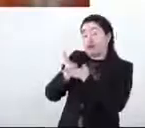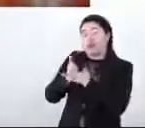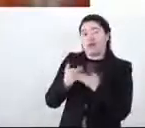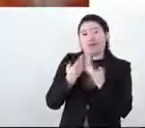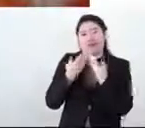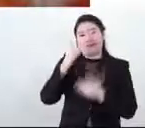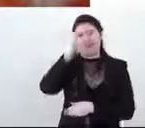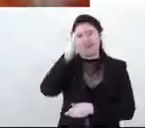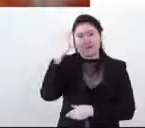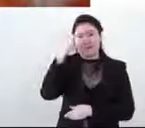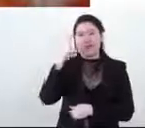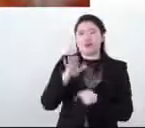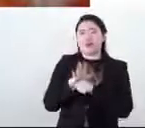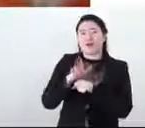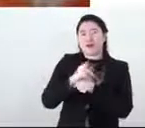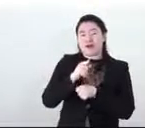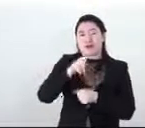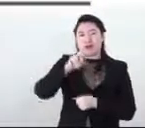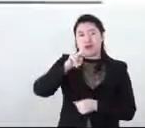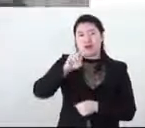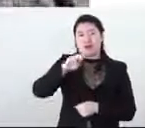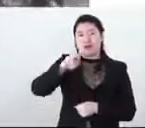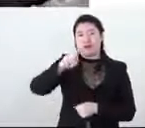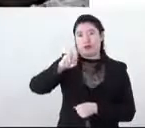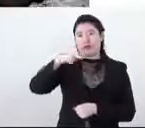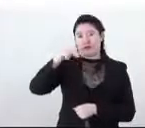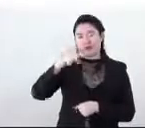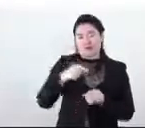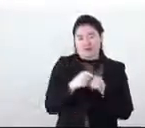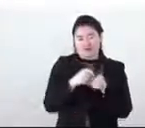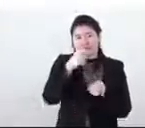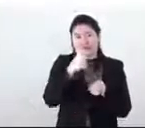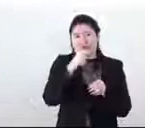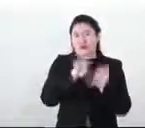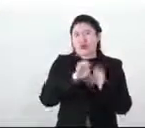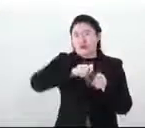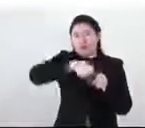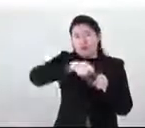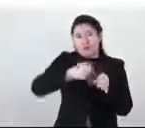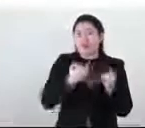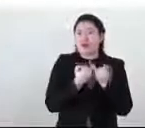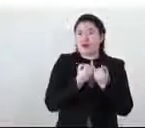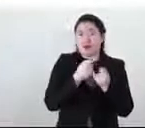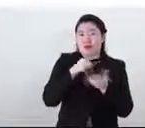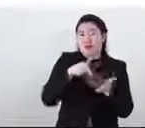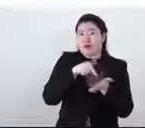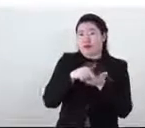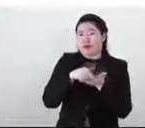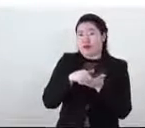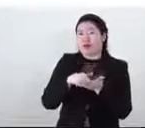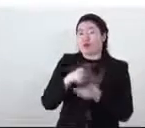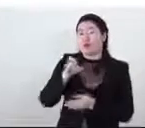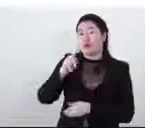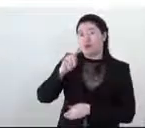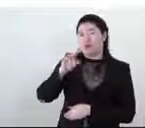4.1.18, fotografía detallada de un perno Nelson. Visita al sitio Pernos Nelson, dirección oeste.